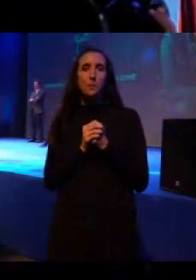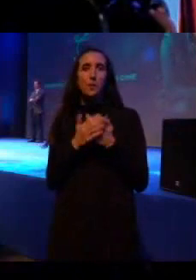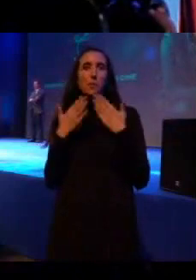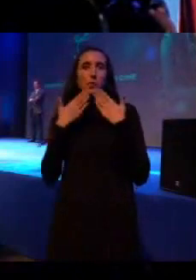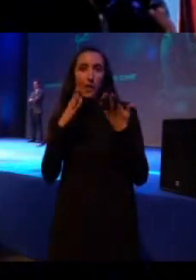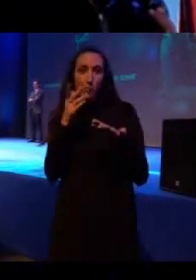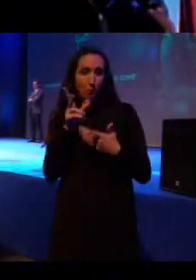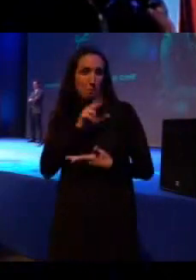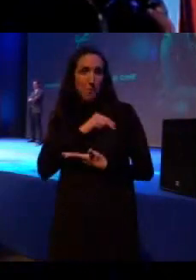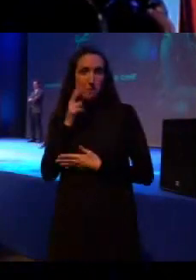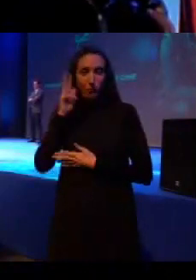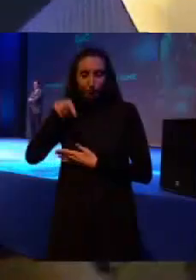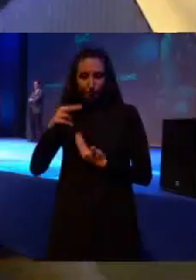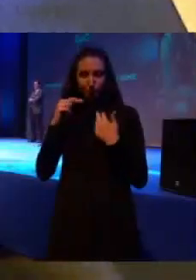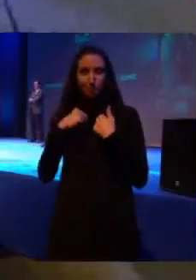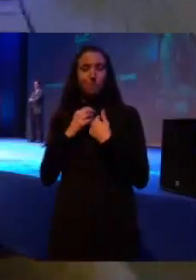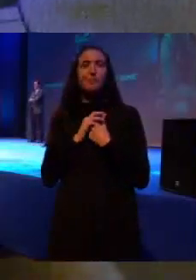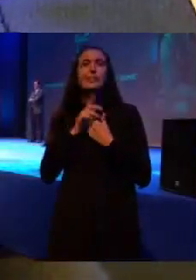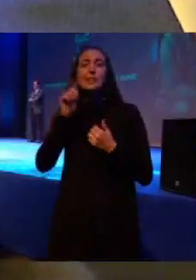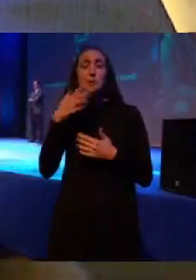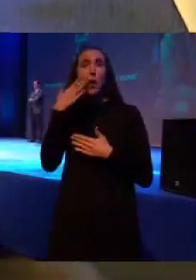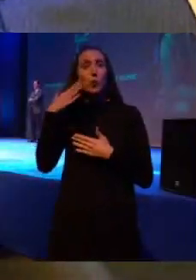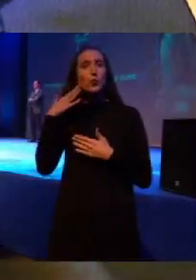por este reconocimiento. Estoy también muy orgulloso